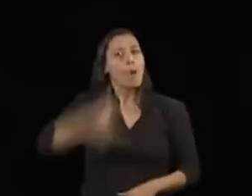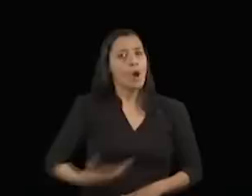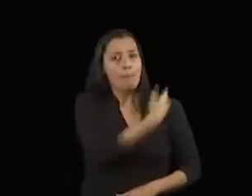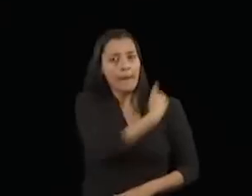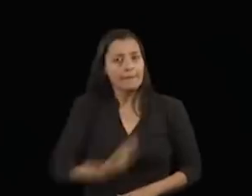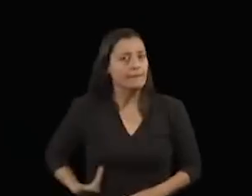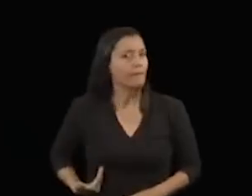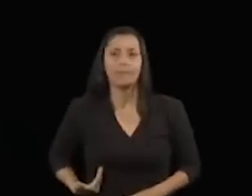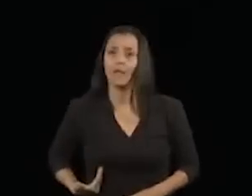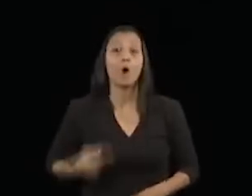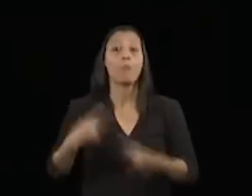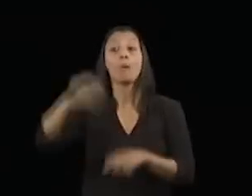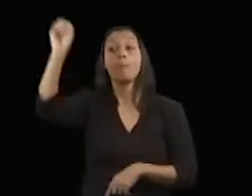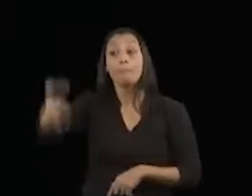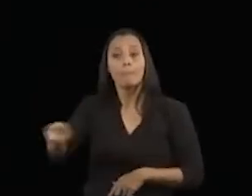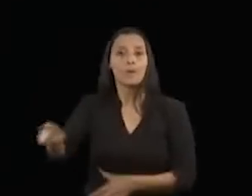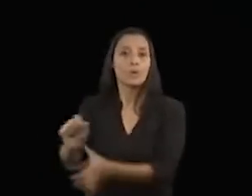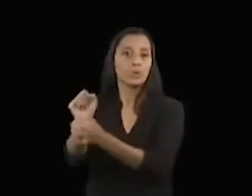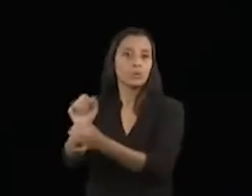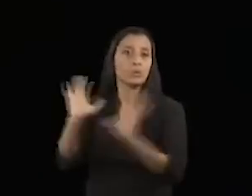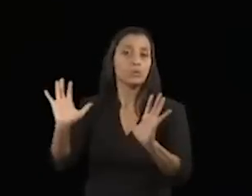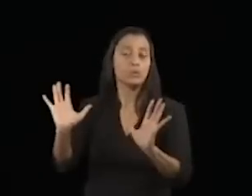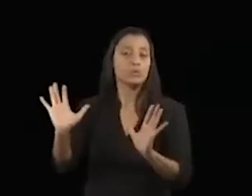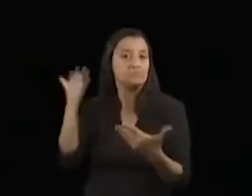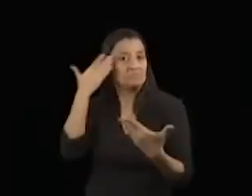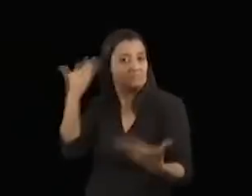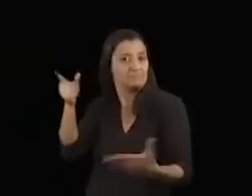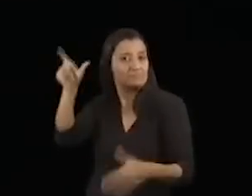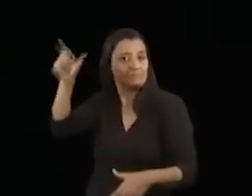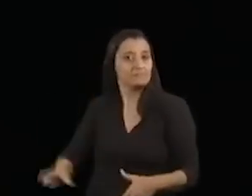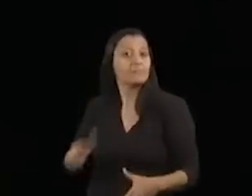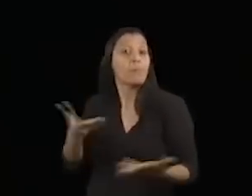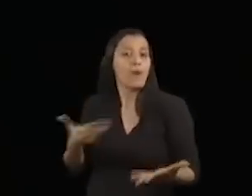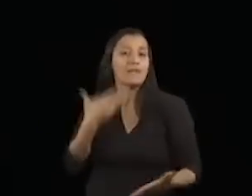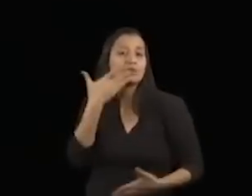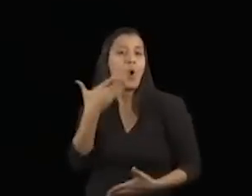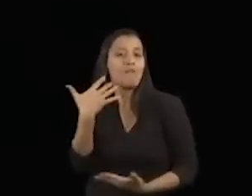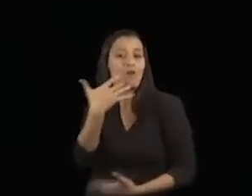acá, entonces voy a tratar de portarme mejor.